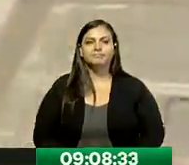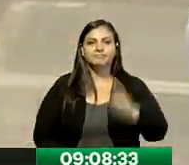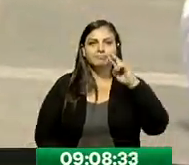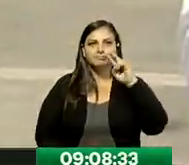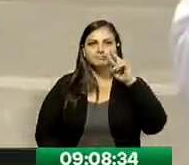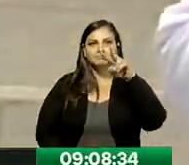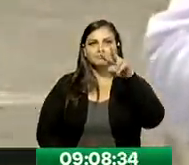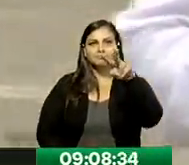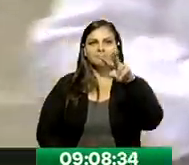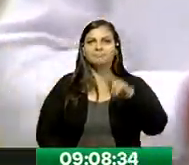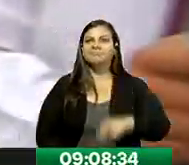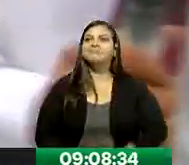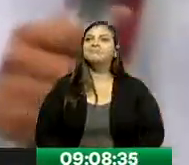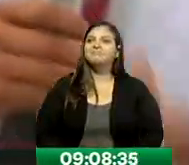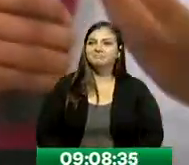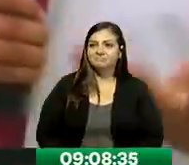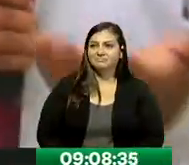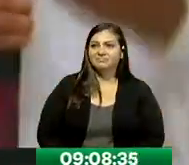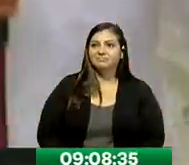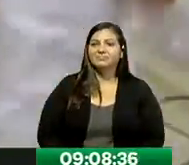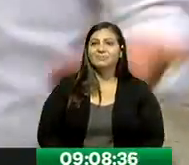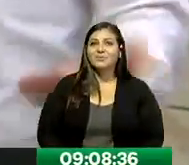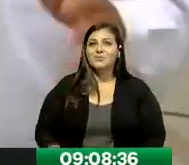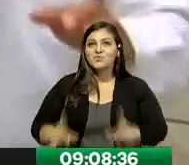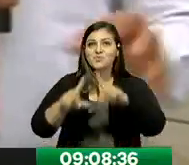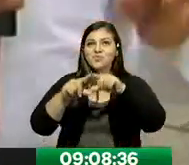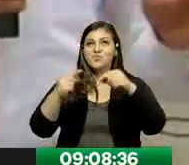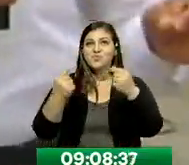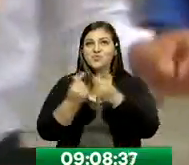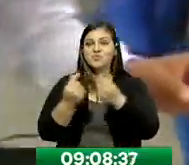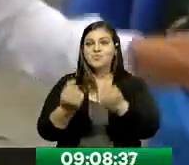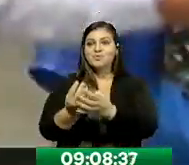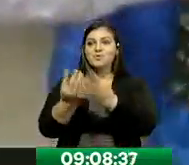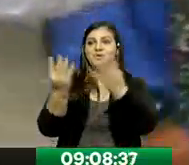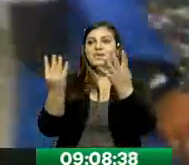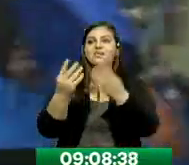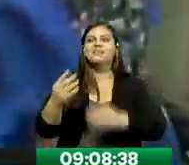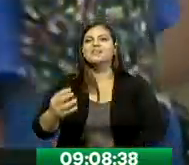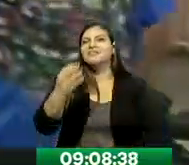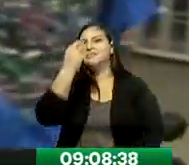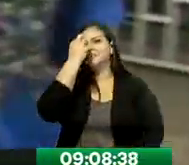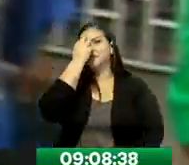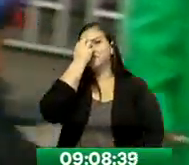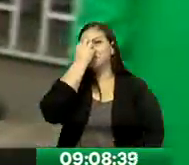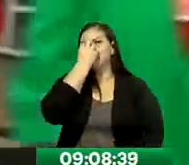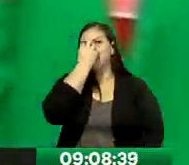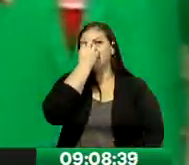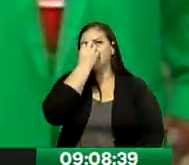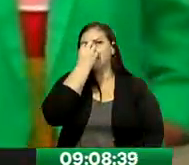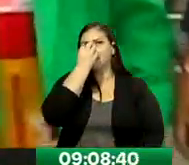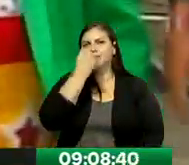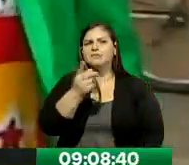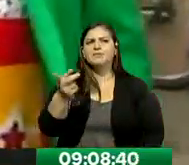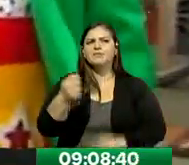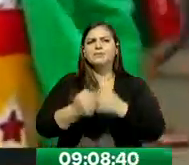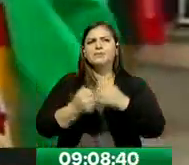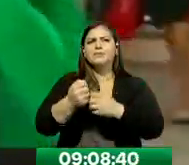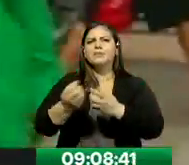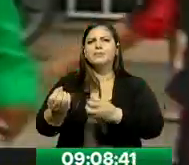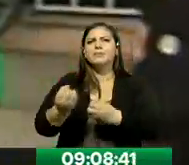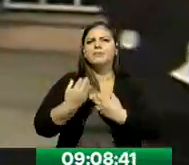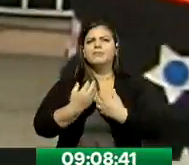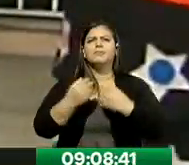de artistas del entretenimiento, conocidos como payasos. ¿Por qué? ¿Qué ocurre? La mañana de hoy ellos se encuentran también acá